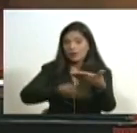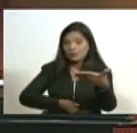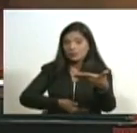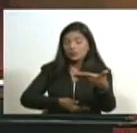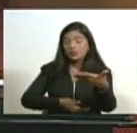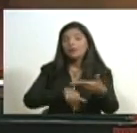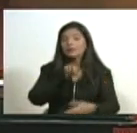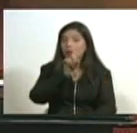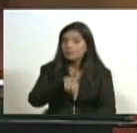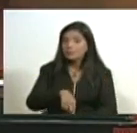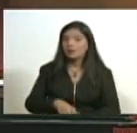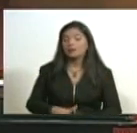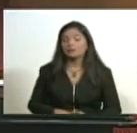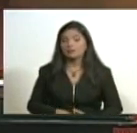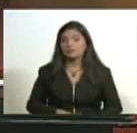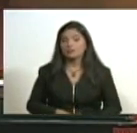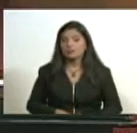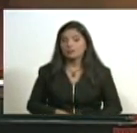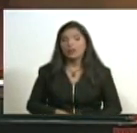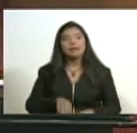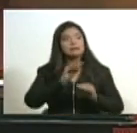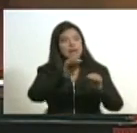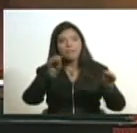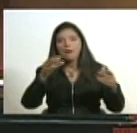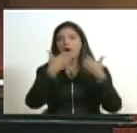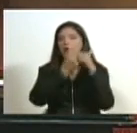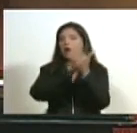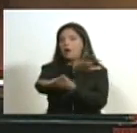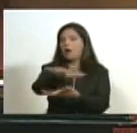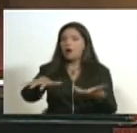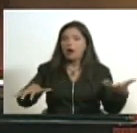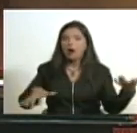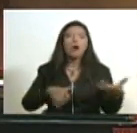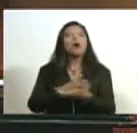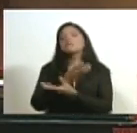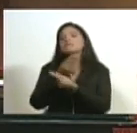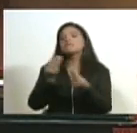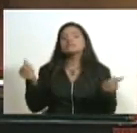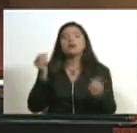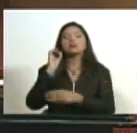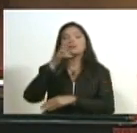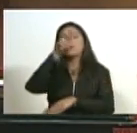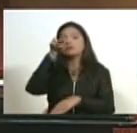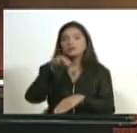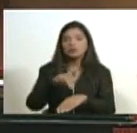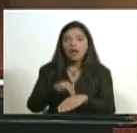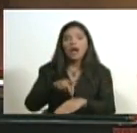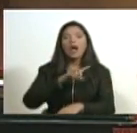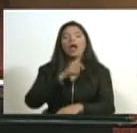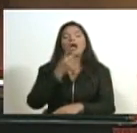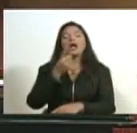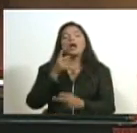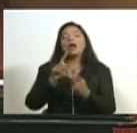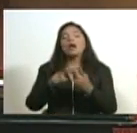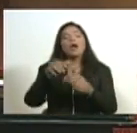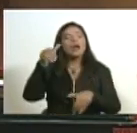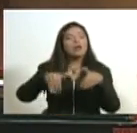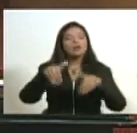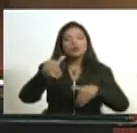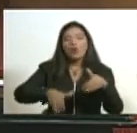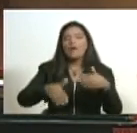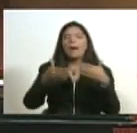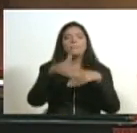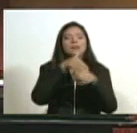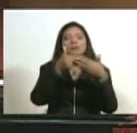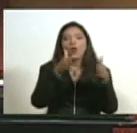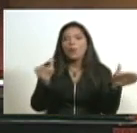también llamando a insurrección, llamando a disolver la Asamblea Nacional el poder ciudadano, el poder electoral, a todo el